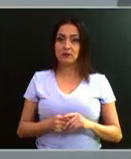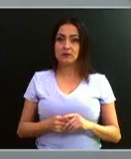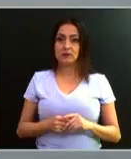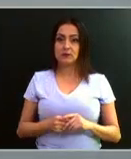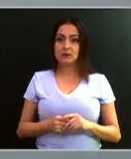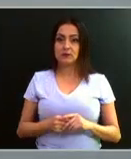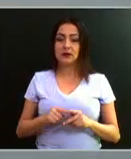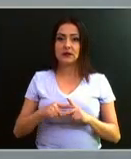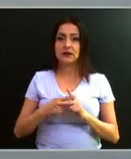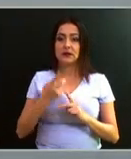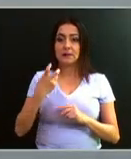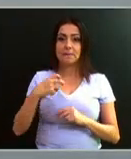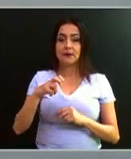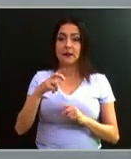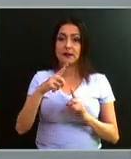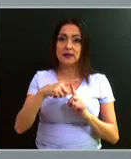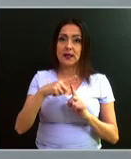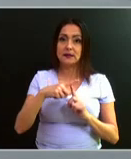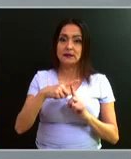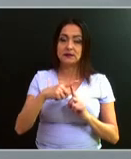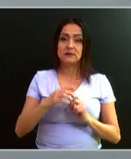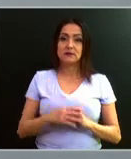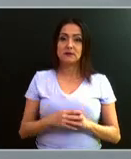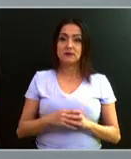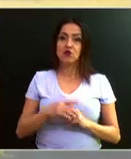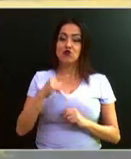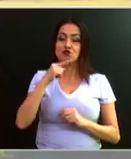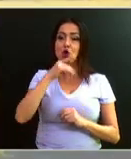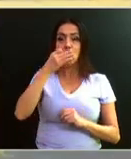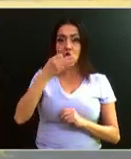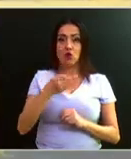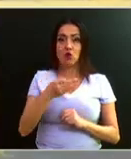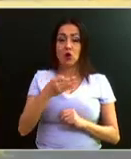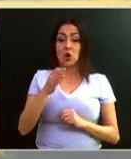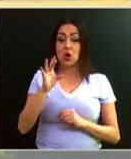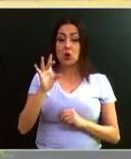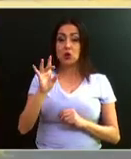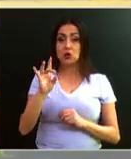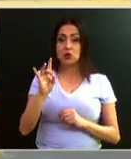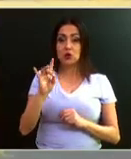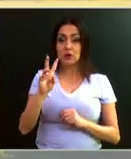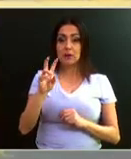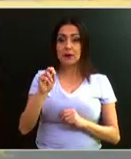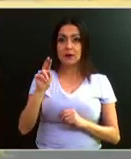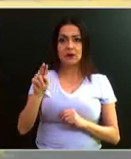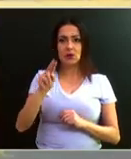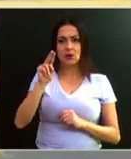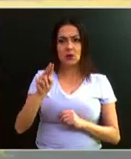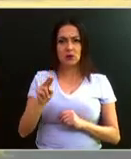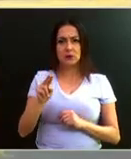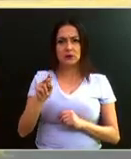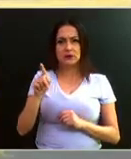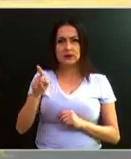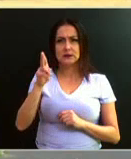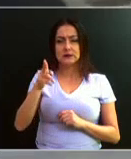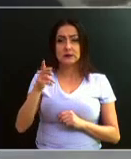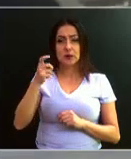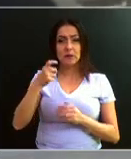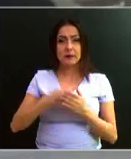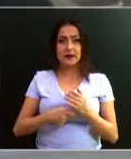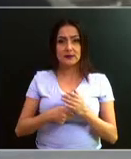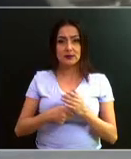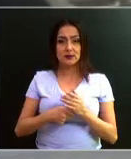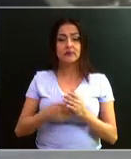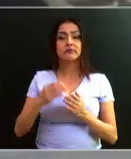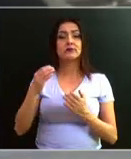el costo inicial de viaje en taxi oficial, taxi rojo, quedaría en 820 colones y este mismo precio